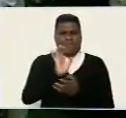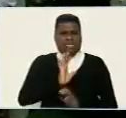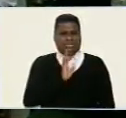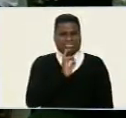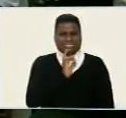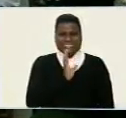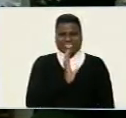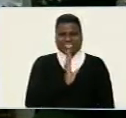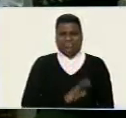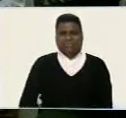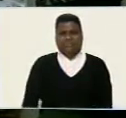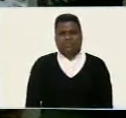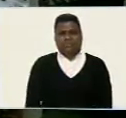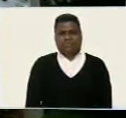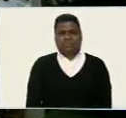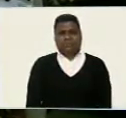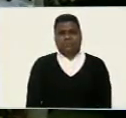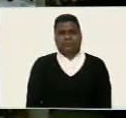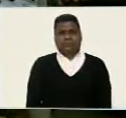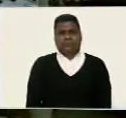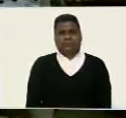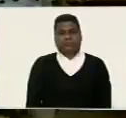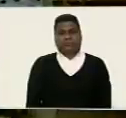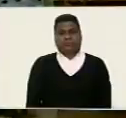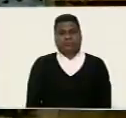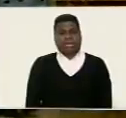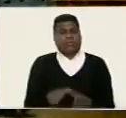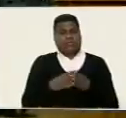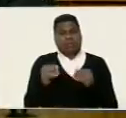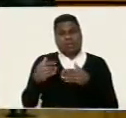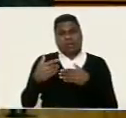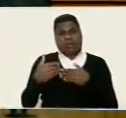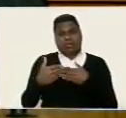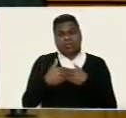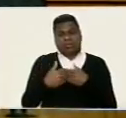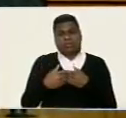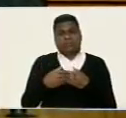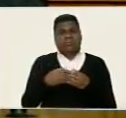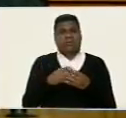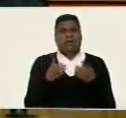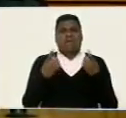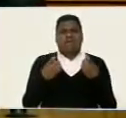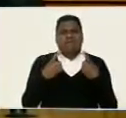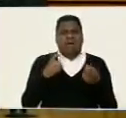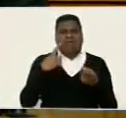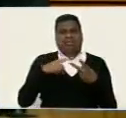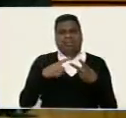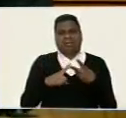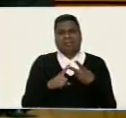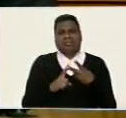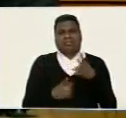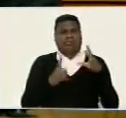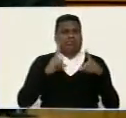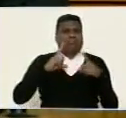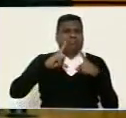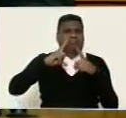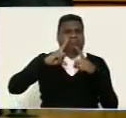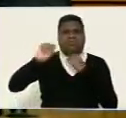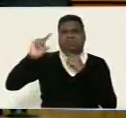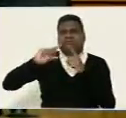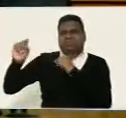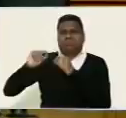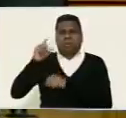esas presiones del imperialismo, que le hacen daño a nuestro pueblo, que crean descontento, que crean hasta deserciones, están